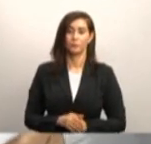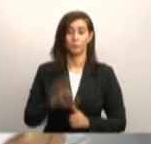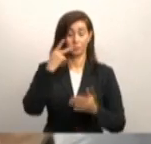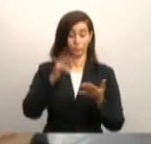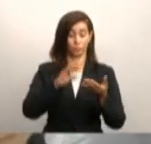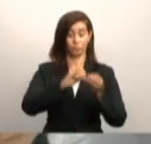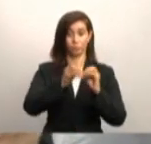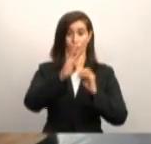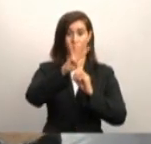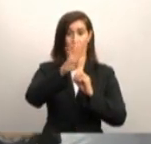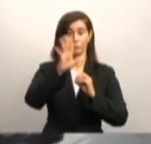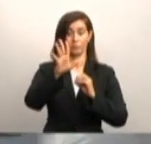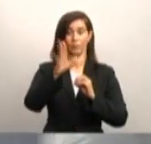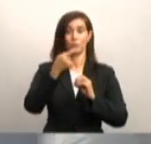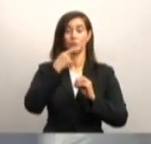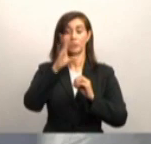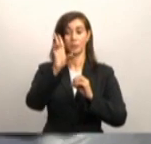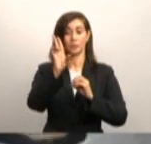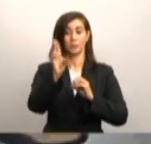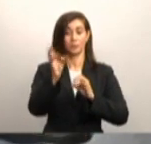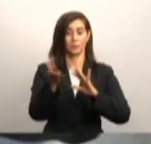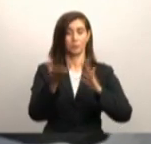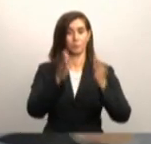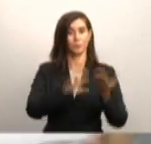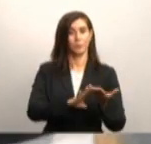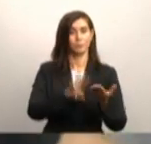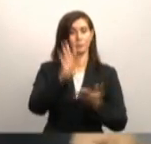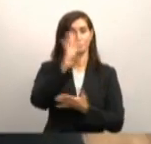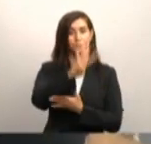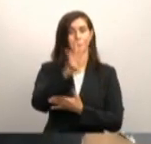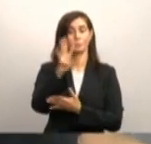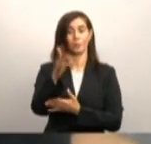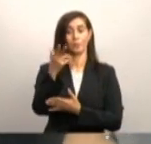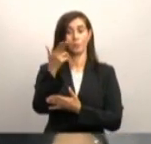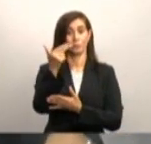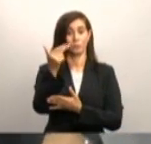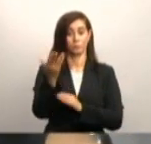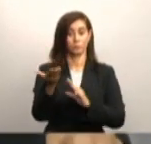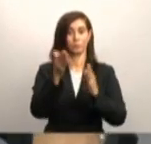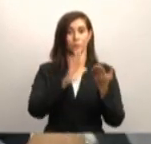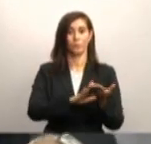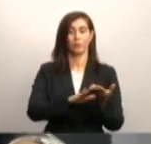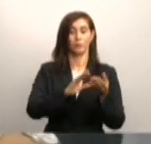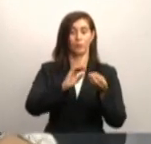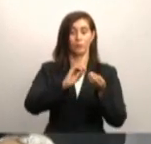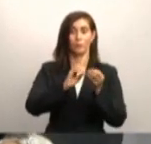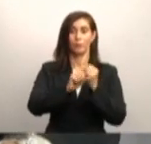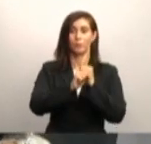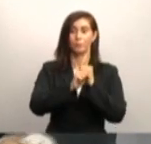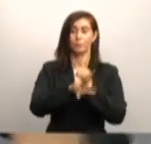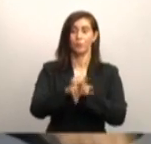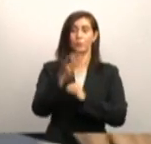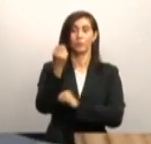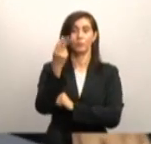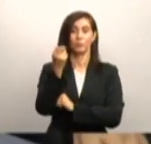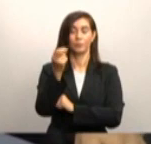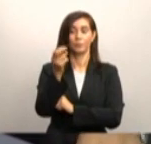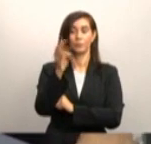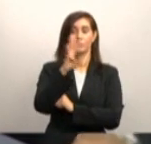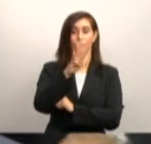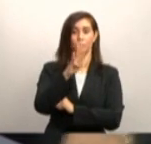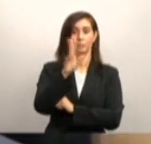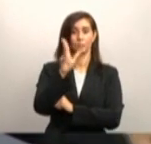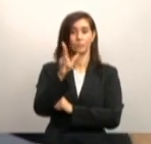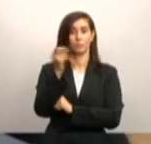45, que habla de 7 fallecidos, el 44 de 13, 12, el